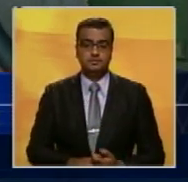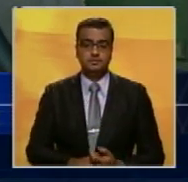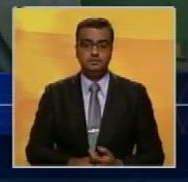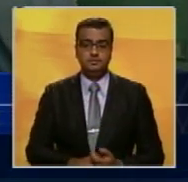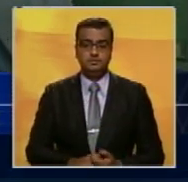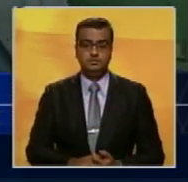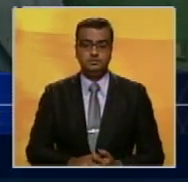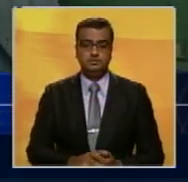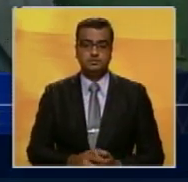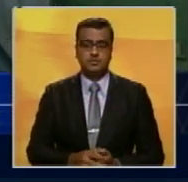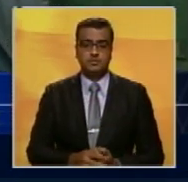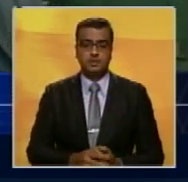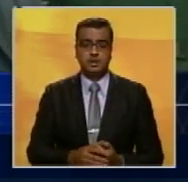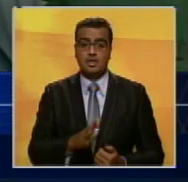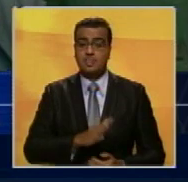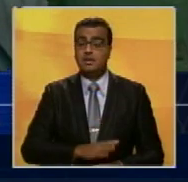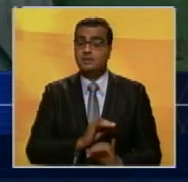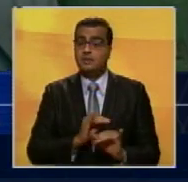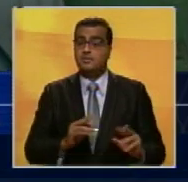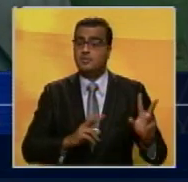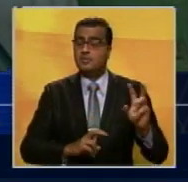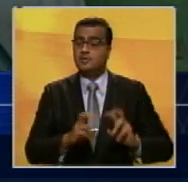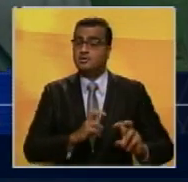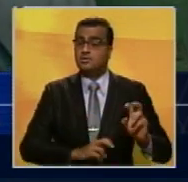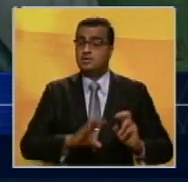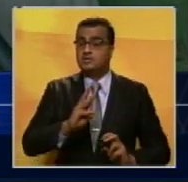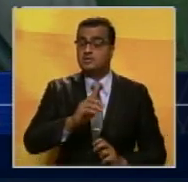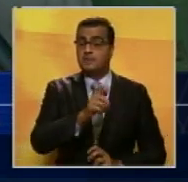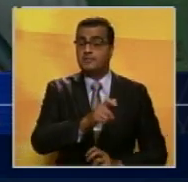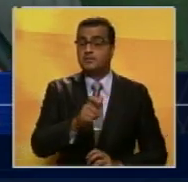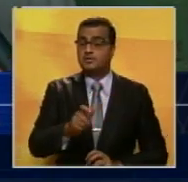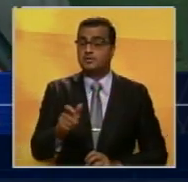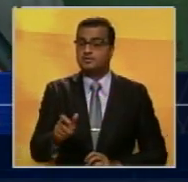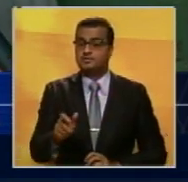muy adelantadas las investigaciones, ya tenemos 6 personas